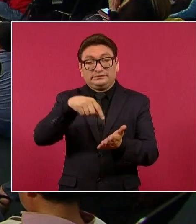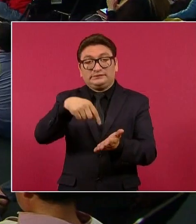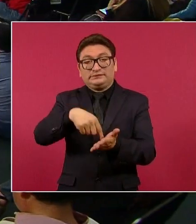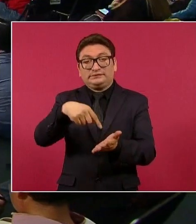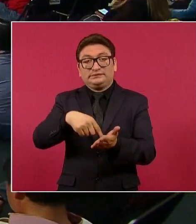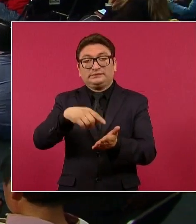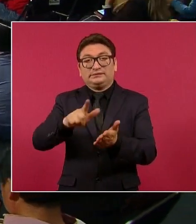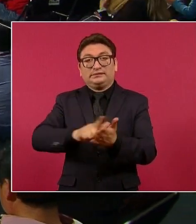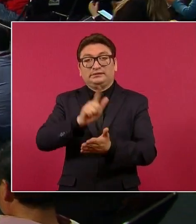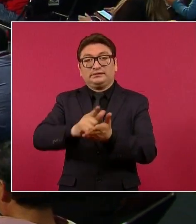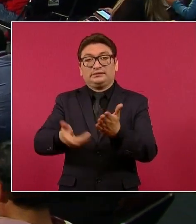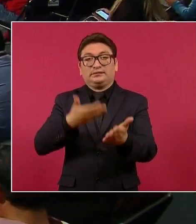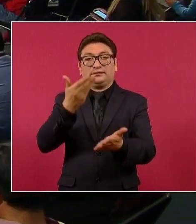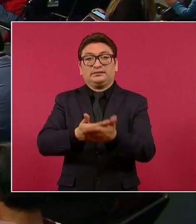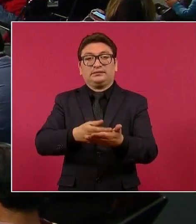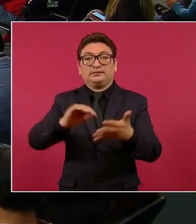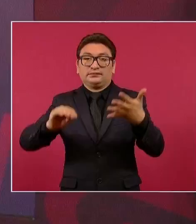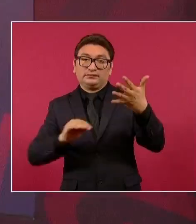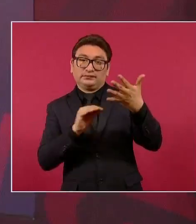establecieron,